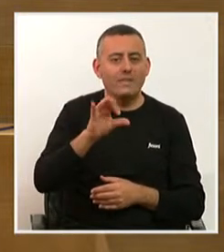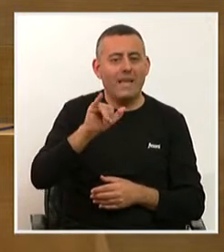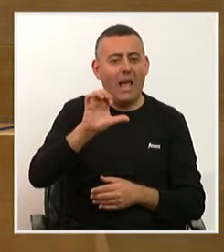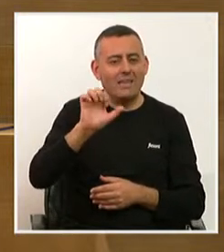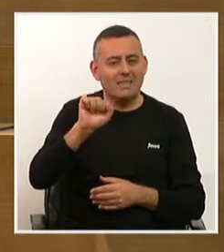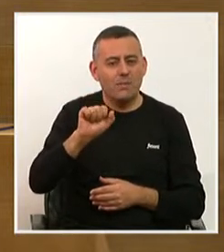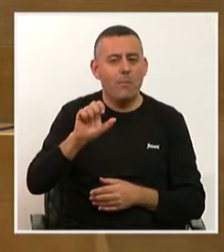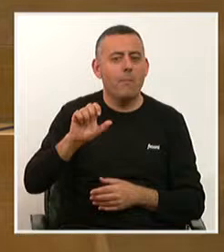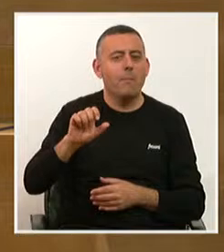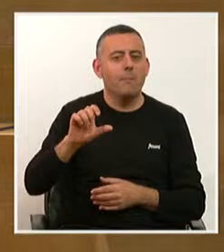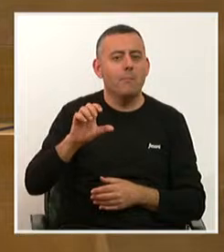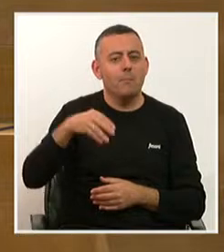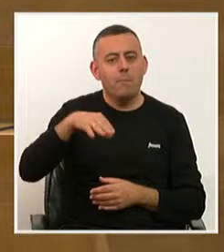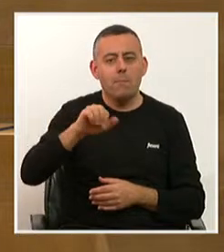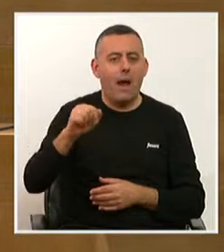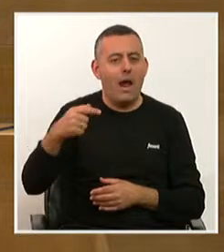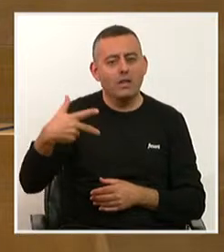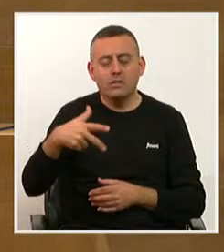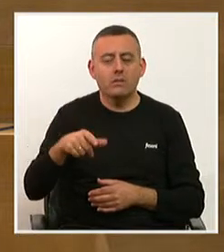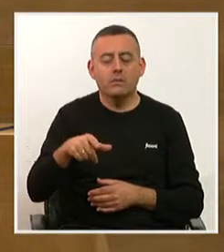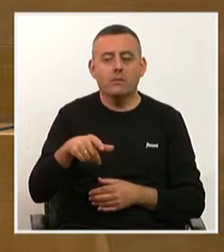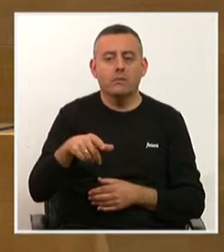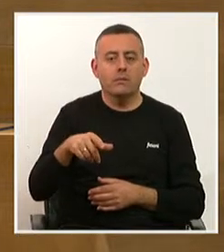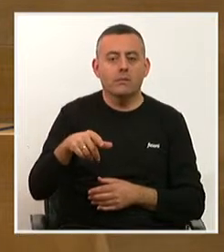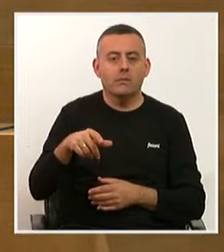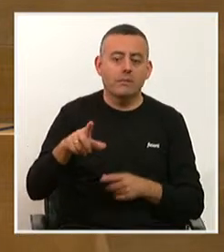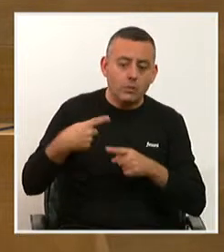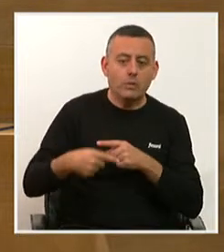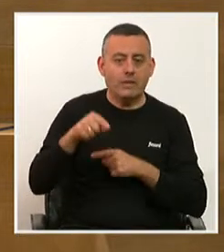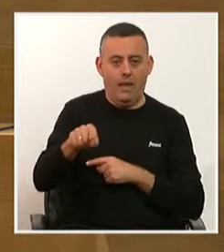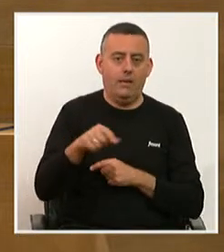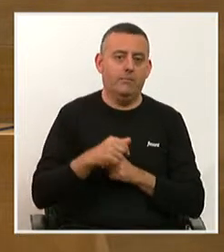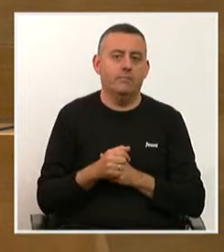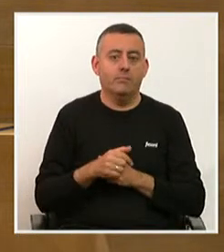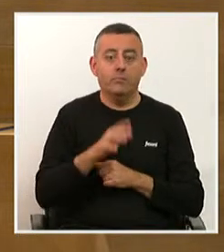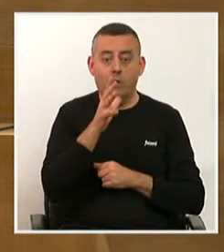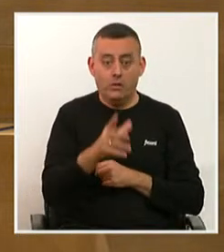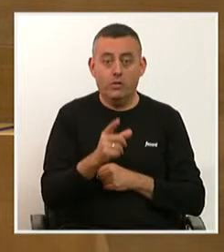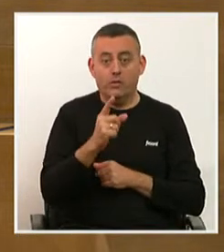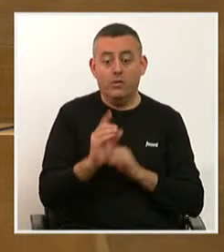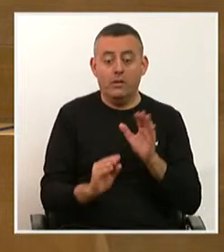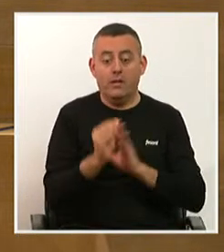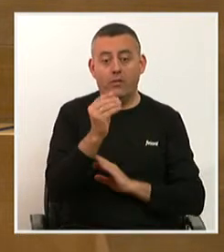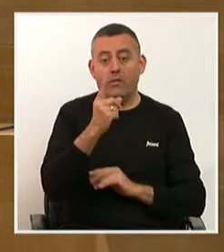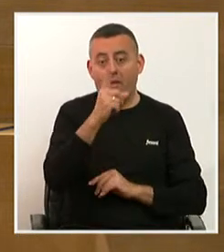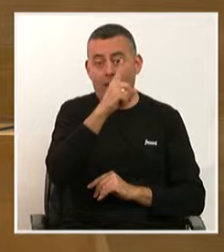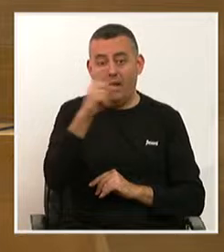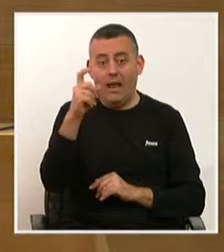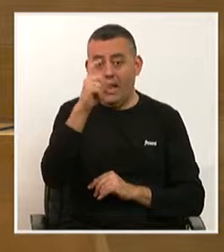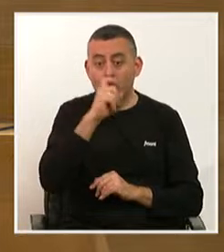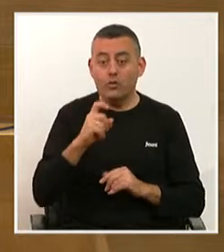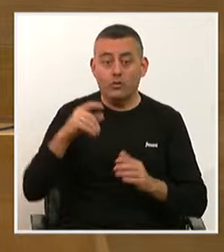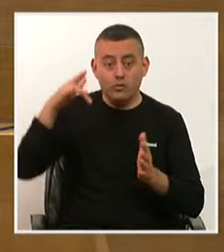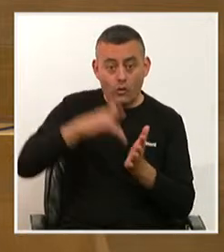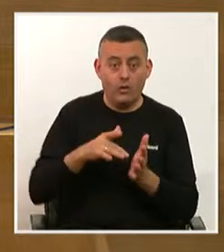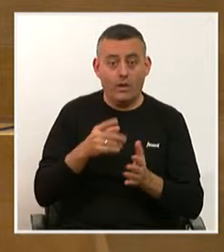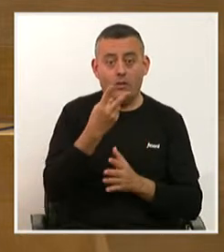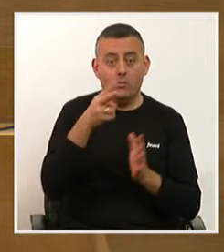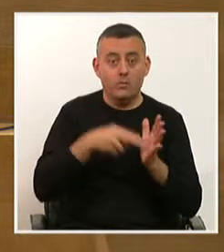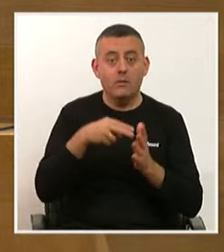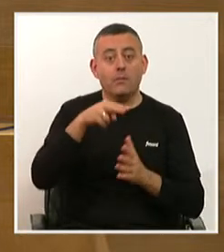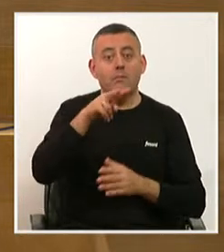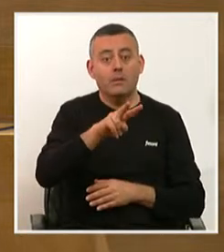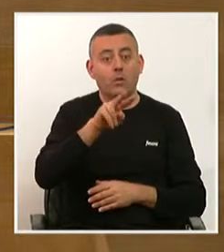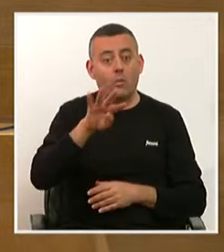queir que les Cos valencies apren declarar la24 con una propa que la